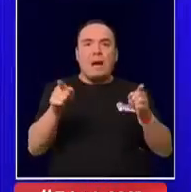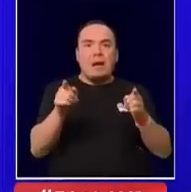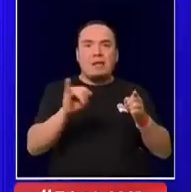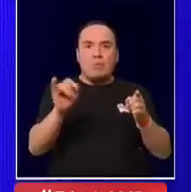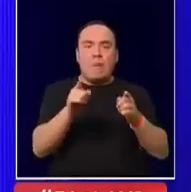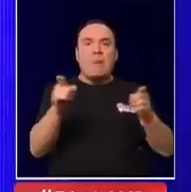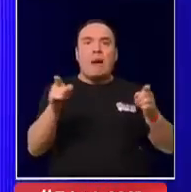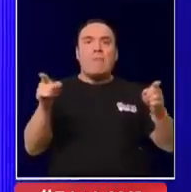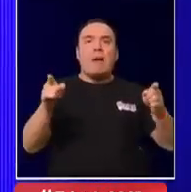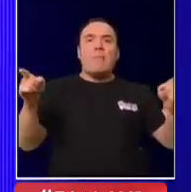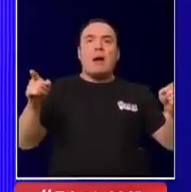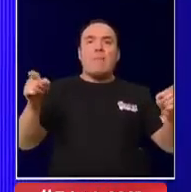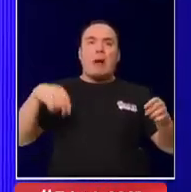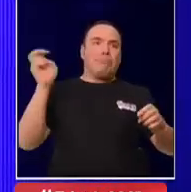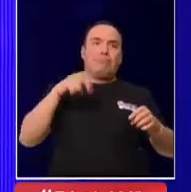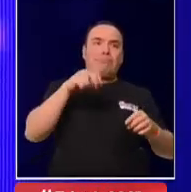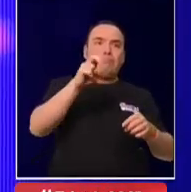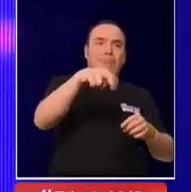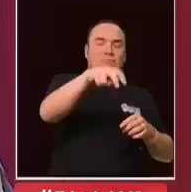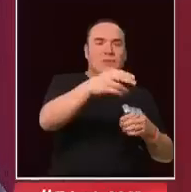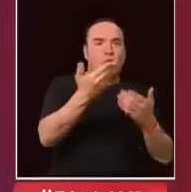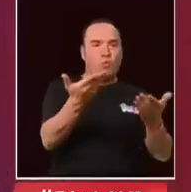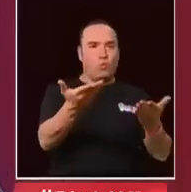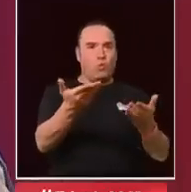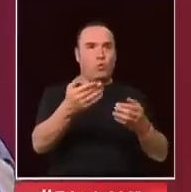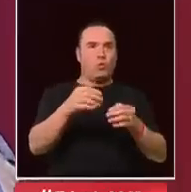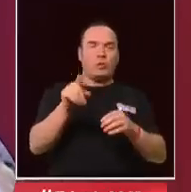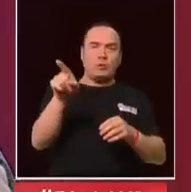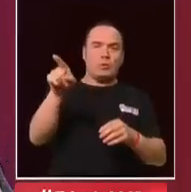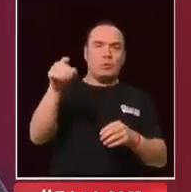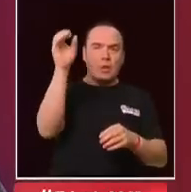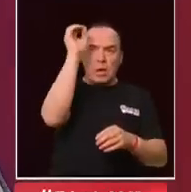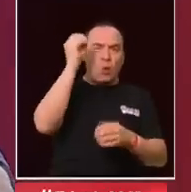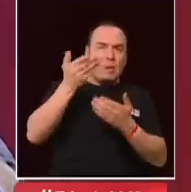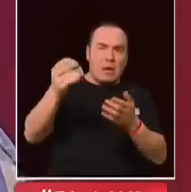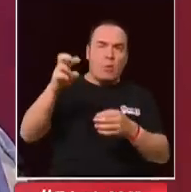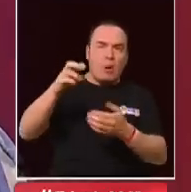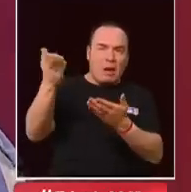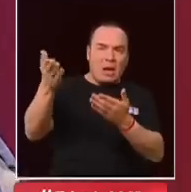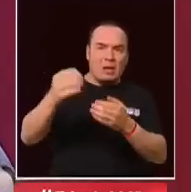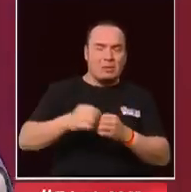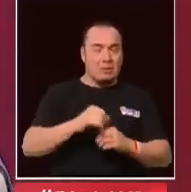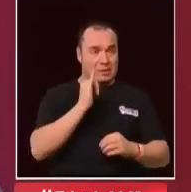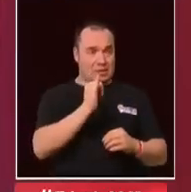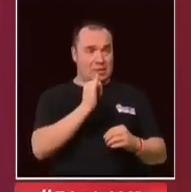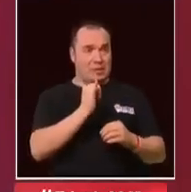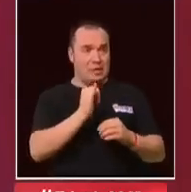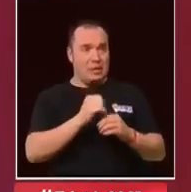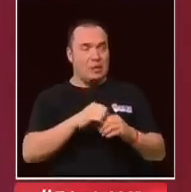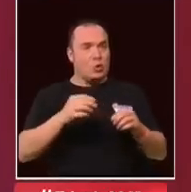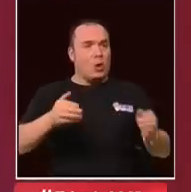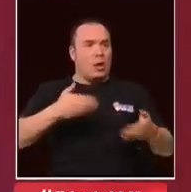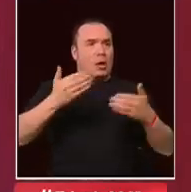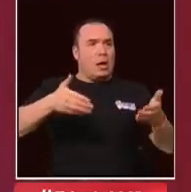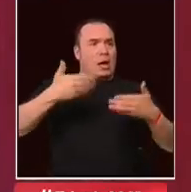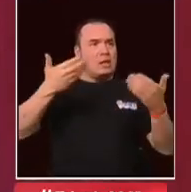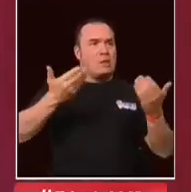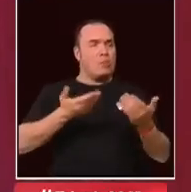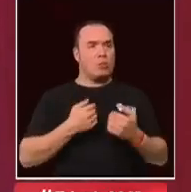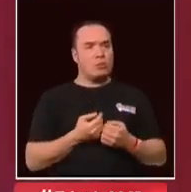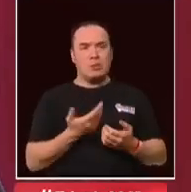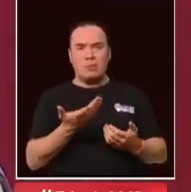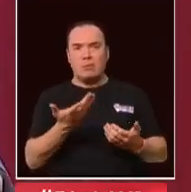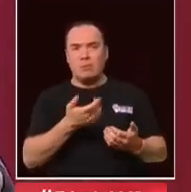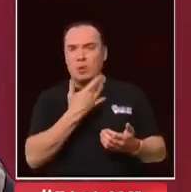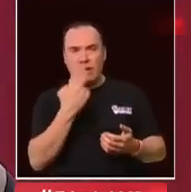completa. ¿Qué significa la Josefa para ti? Sí, de hecho, esa es una de las cosas que a nosotros nos da ánimo, nos impulsa, verla a ella, que